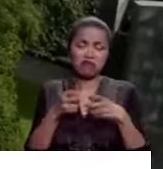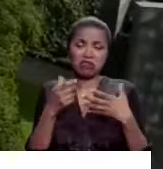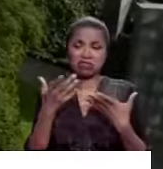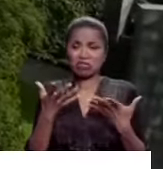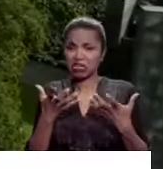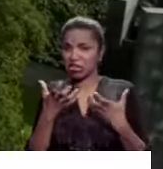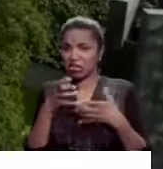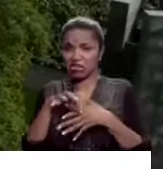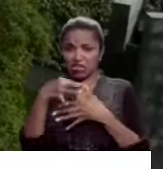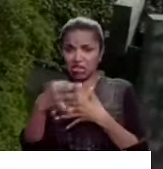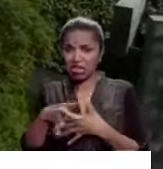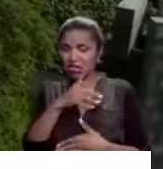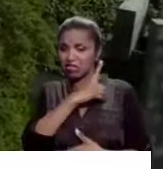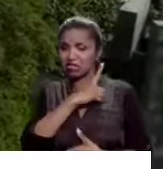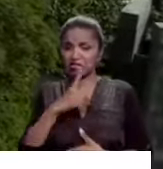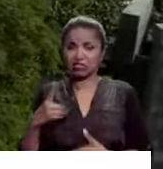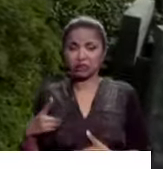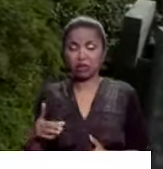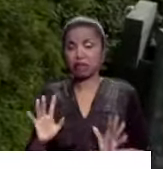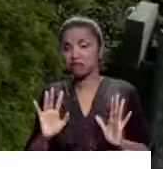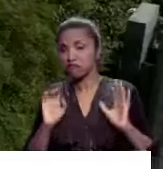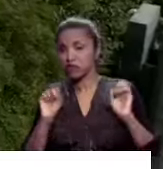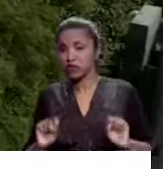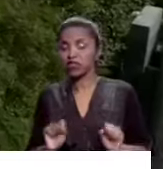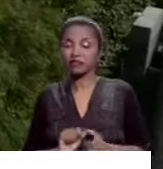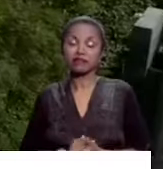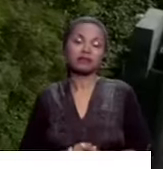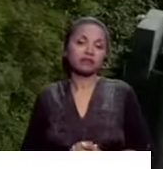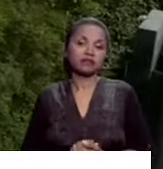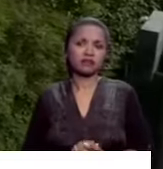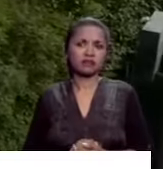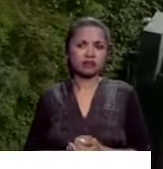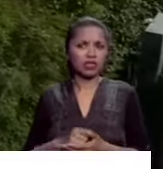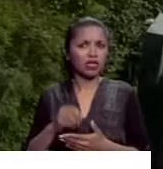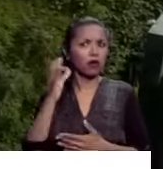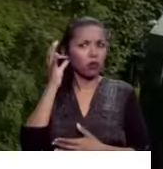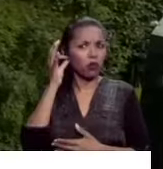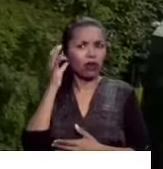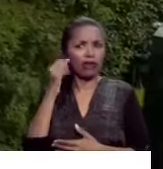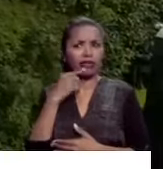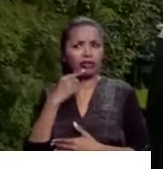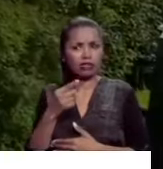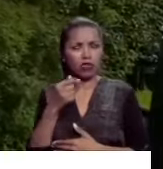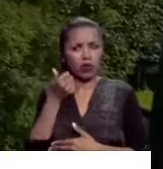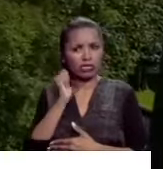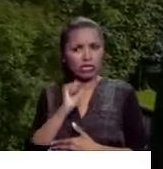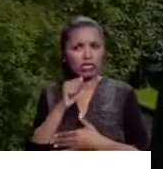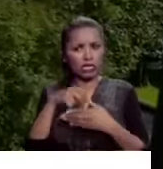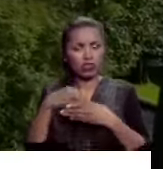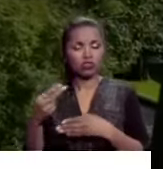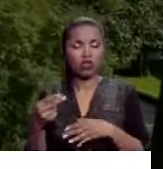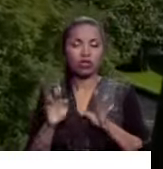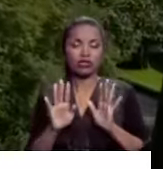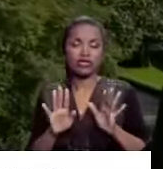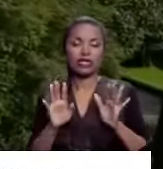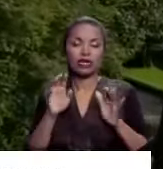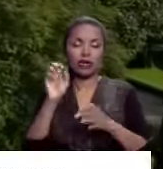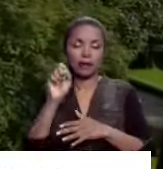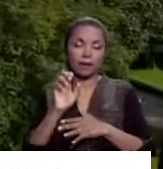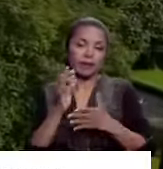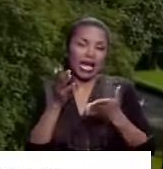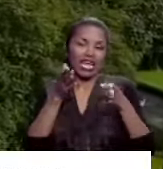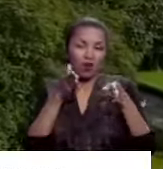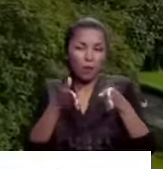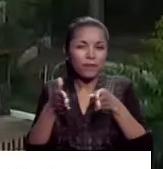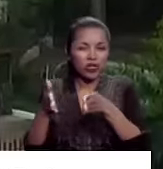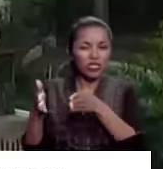Hasta esta hora nosotros no tenemos notificación de la renuncia. Ella dijo que renunció. Hay un procedimiento que lo